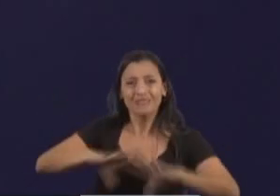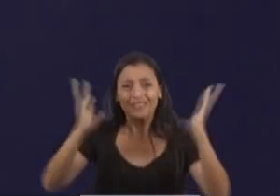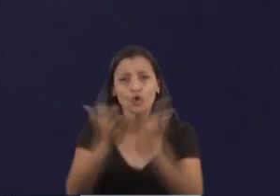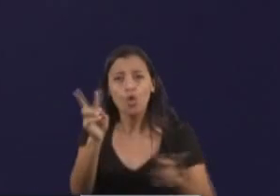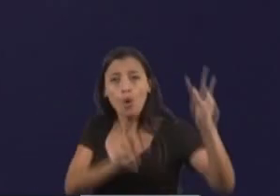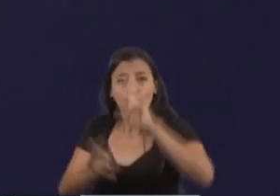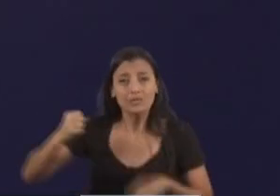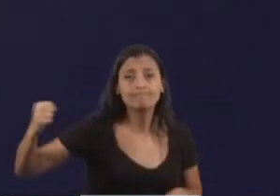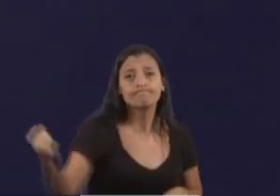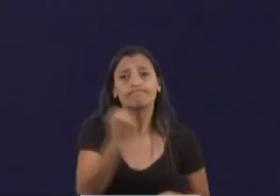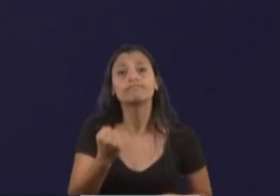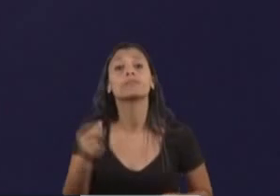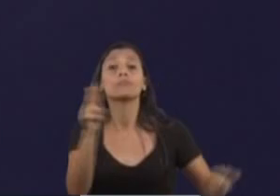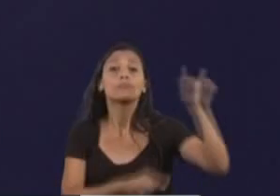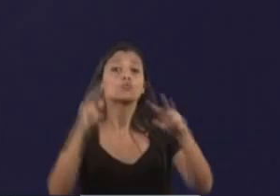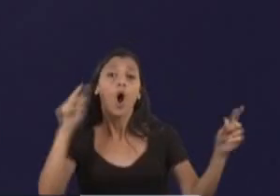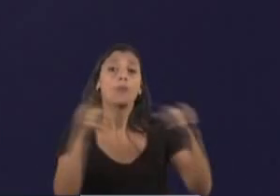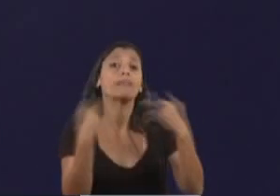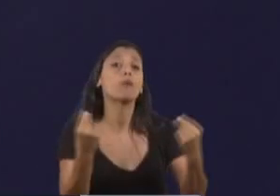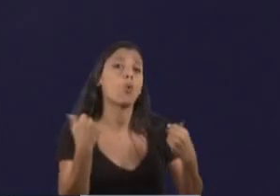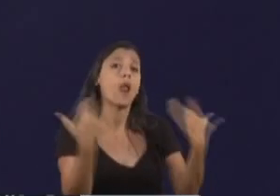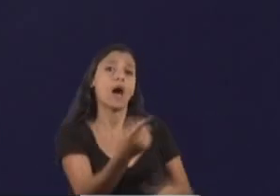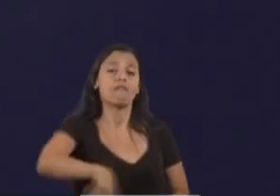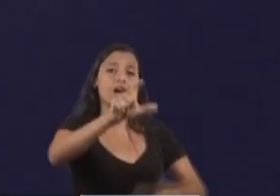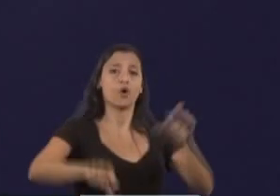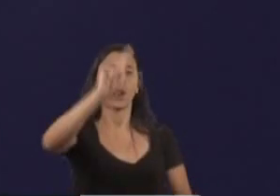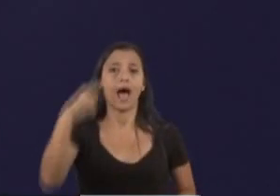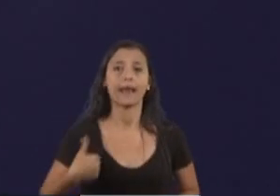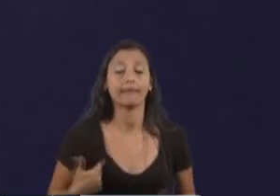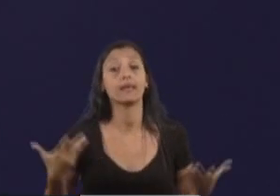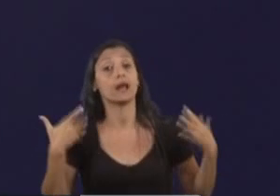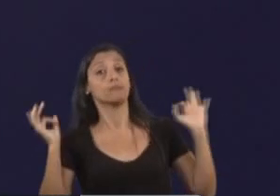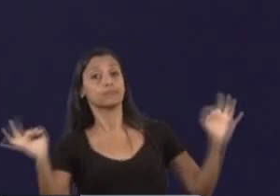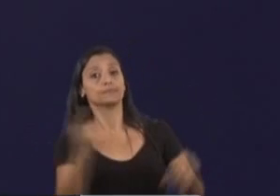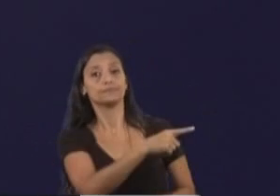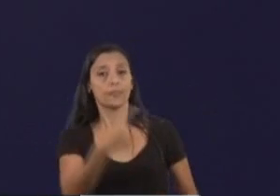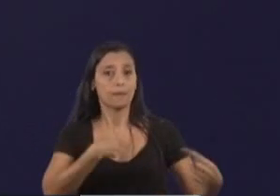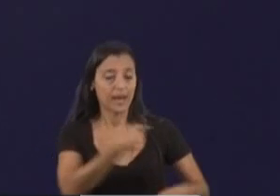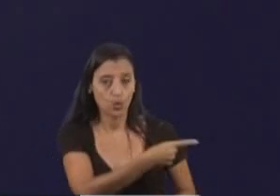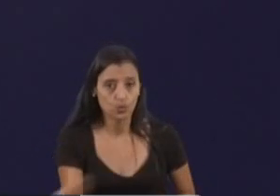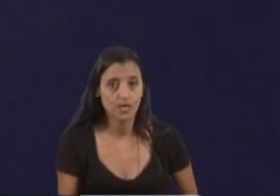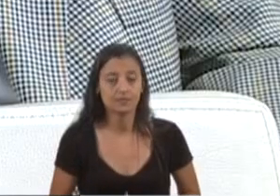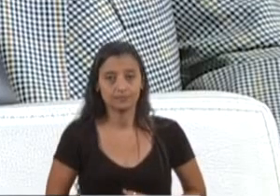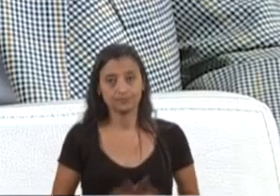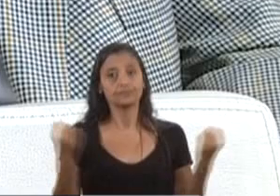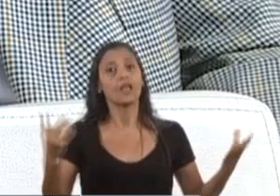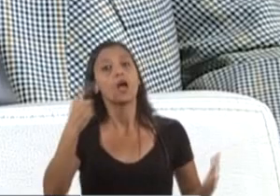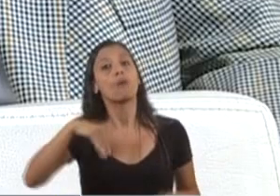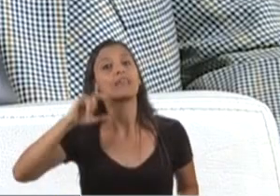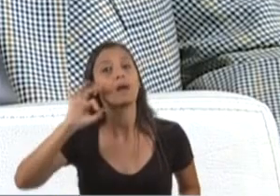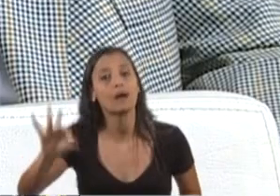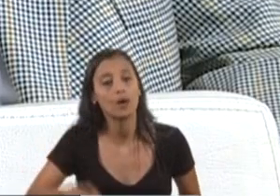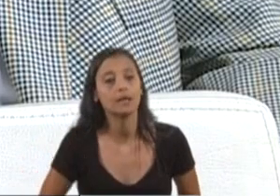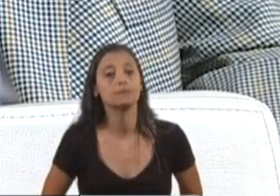del bienestar de todos los argentinos. Bueno, hasta aquí lo mío, los escucho. ¿Qué tal? Buen día,